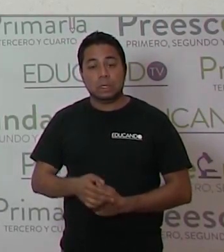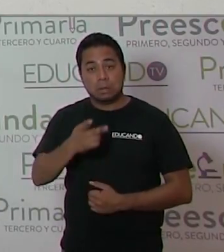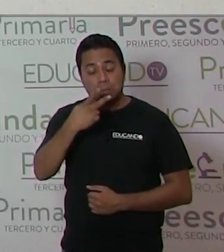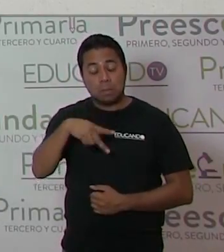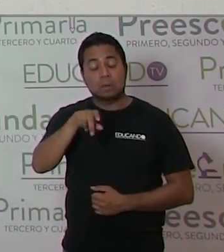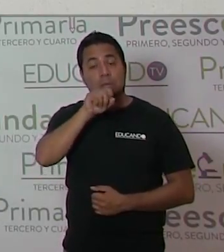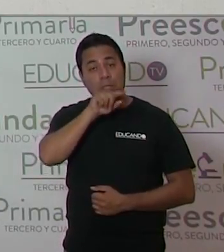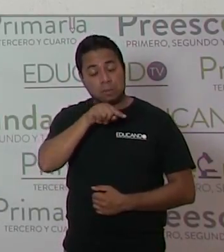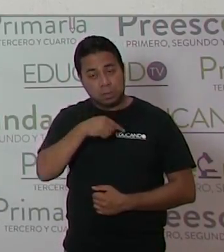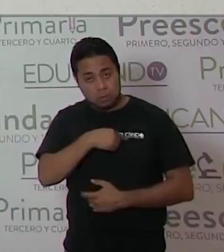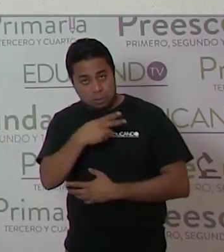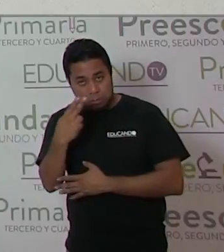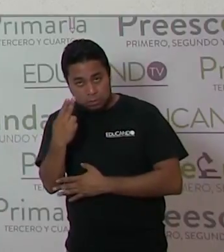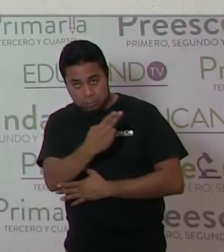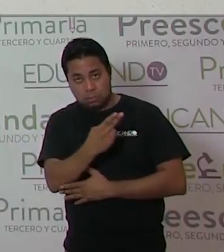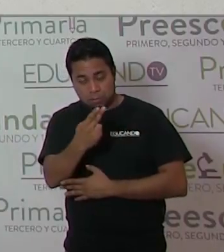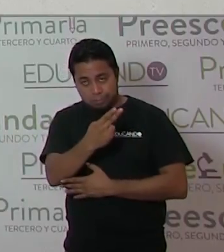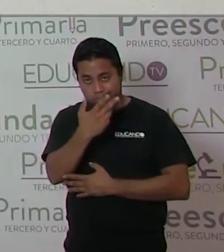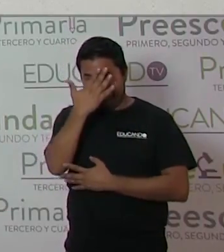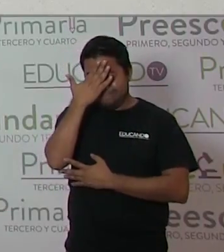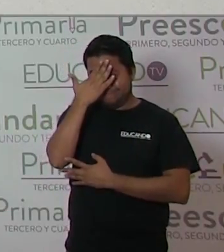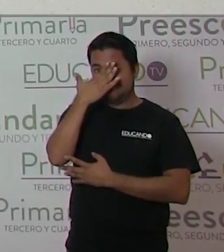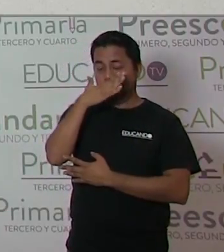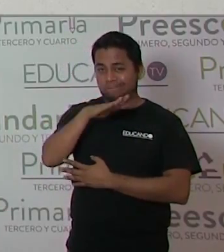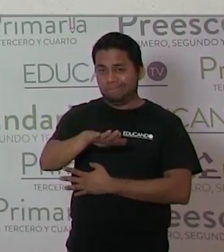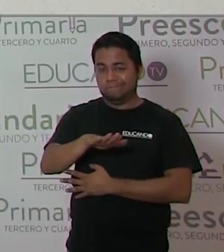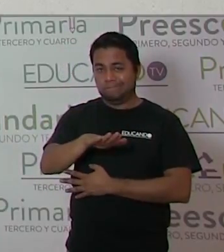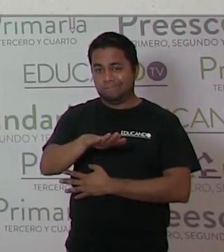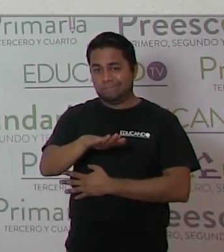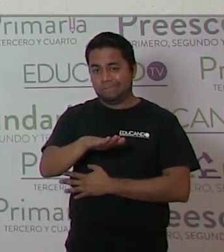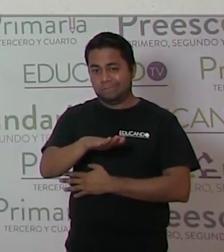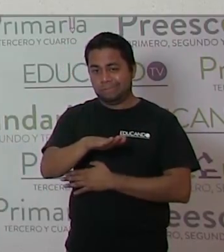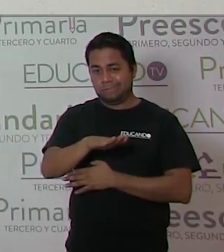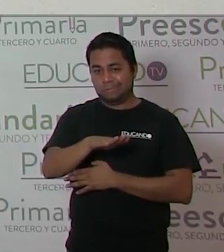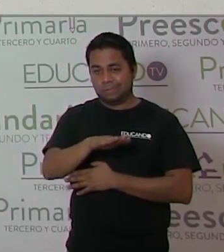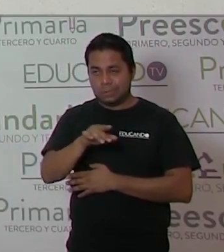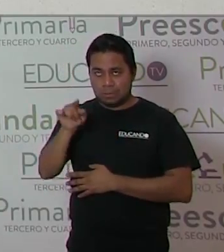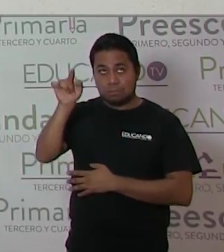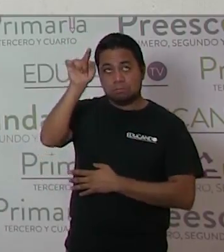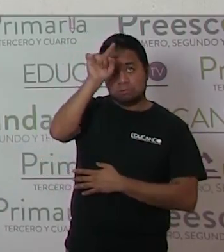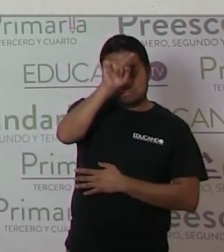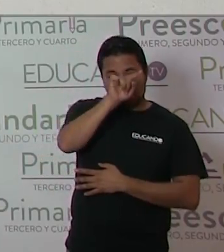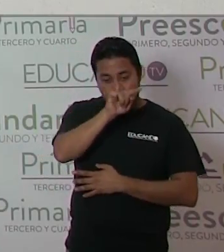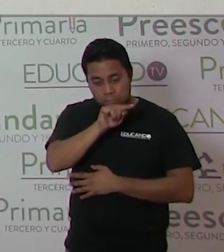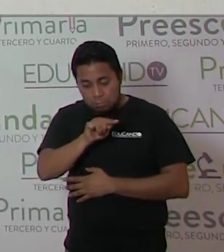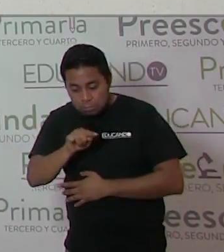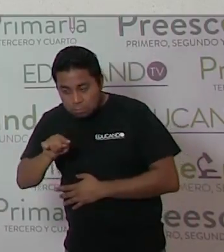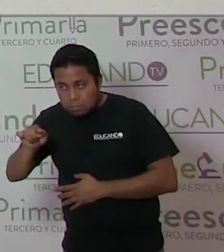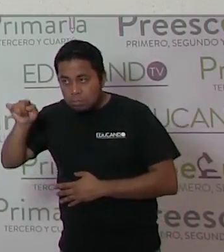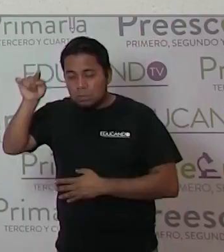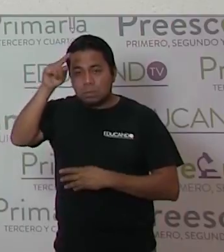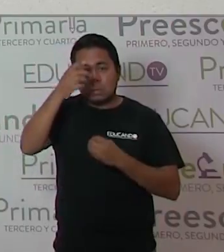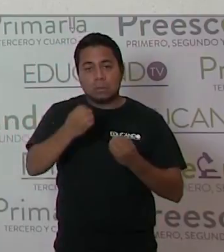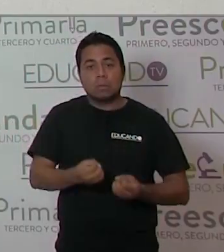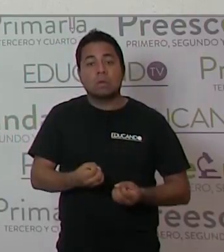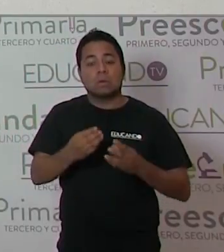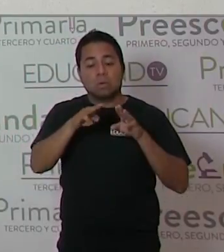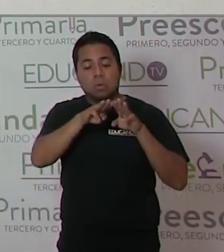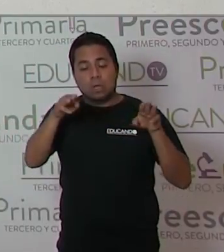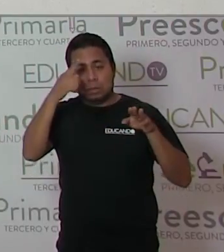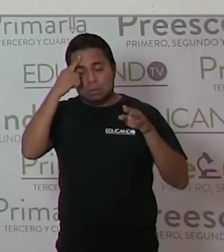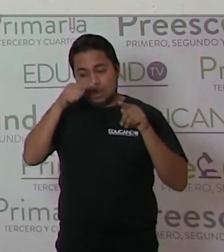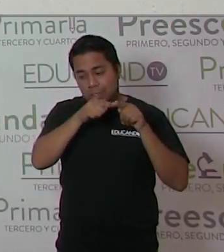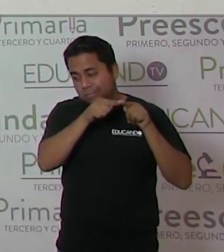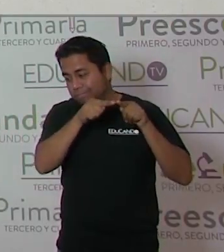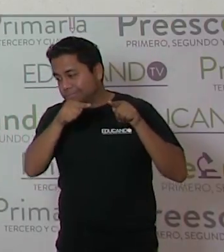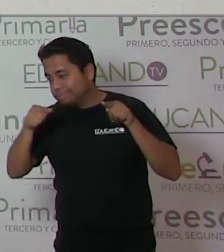Pero yo necesito saber cuánto mide la circunferencia para poder hacer